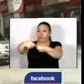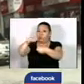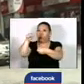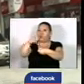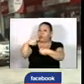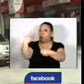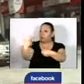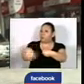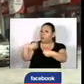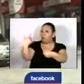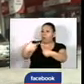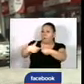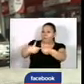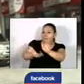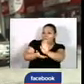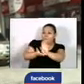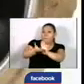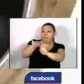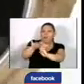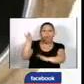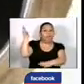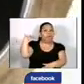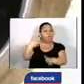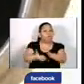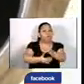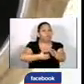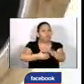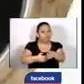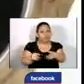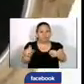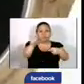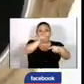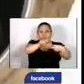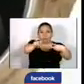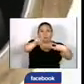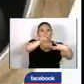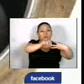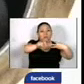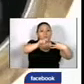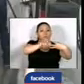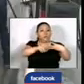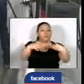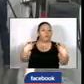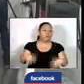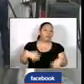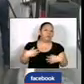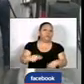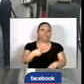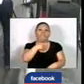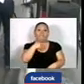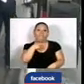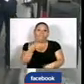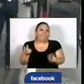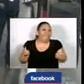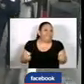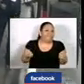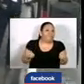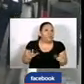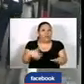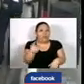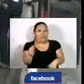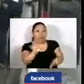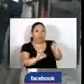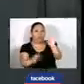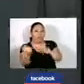tendencia al alza que se ha mantenido durante las últimas semanas, golpeando el bolsillo de los salvadoreños, quienes han